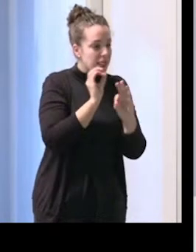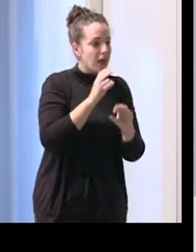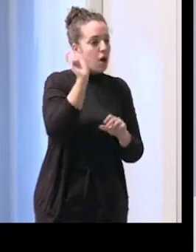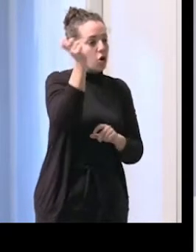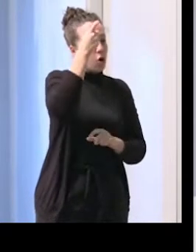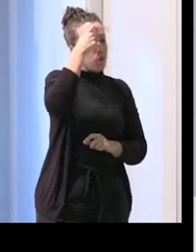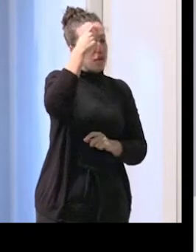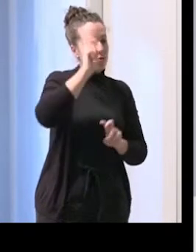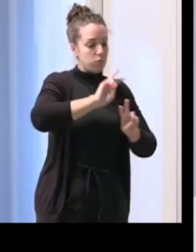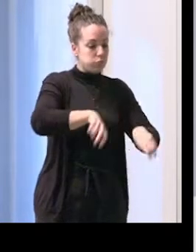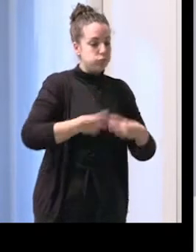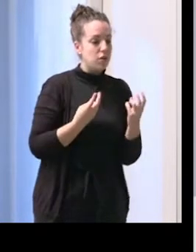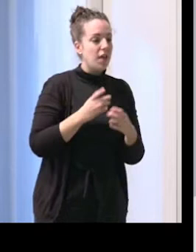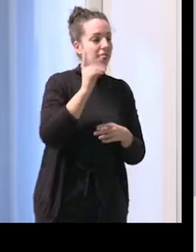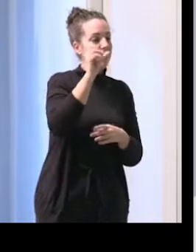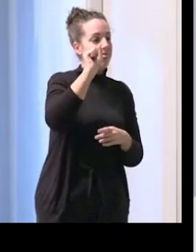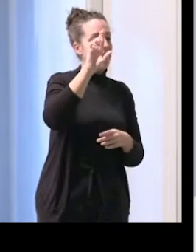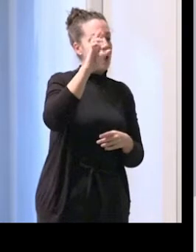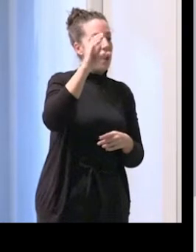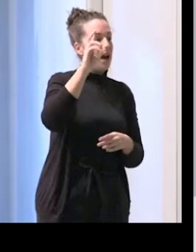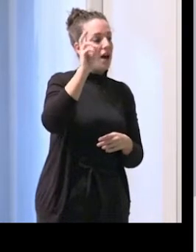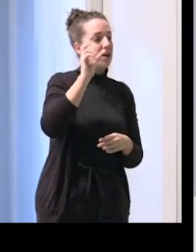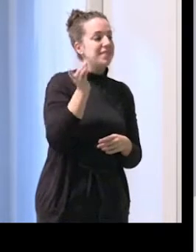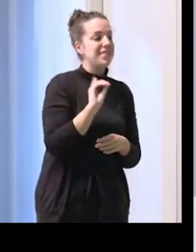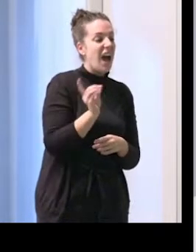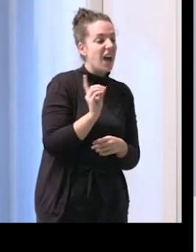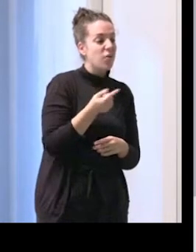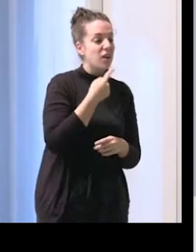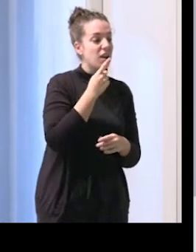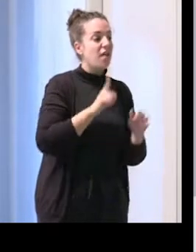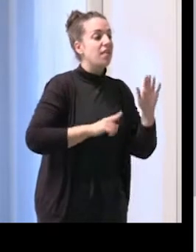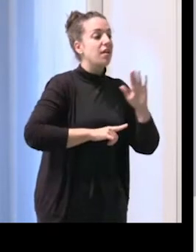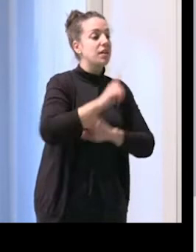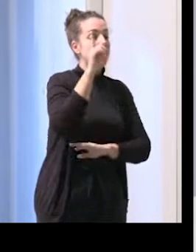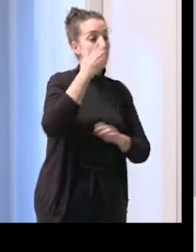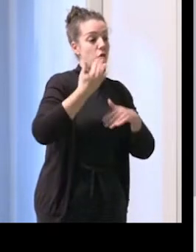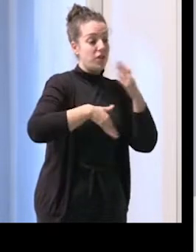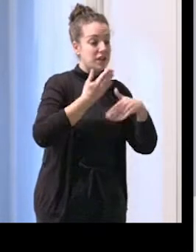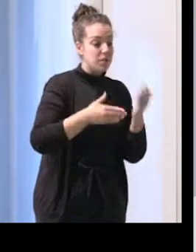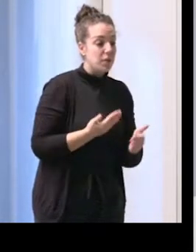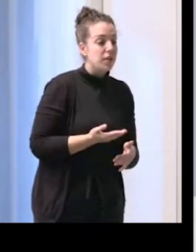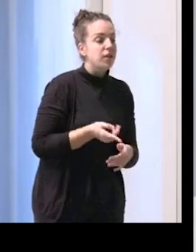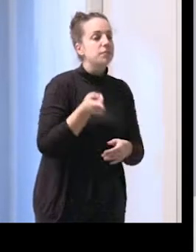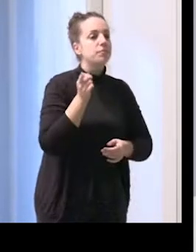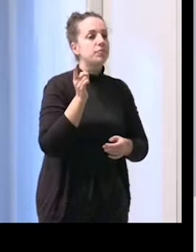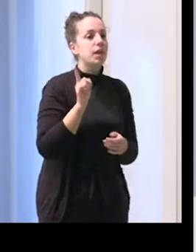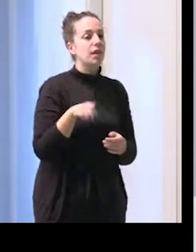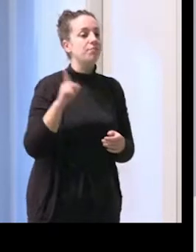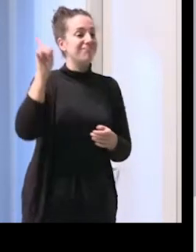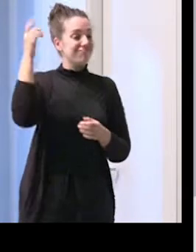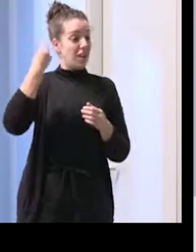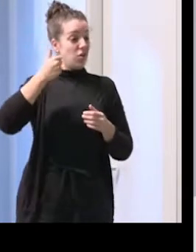conceptos revolucionarios de Charles Darwin acerca de evolución de las especies, recién había sido publicado, y lo que Ernst